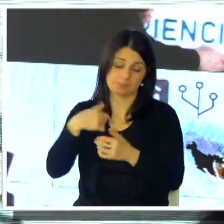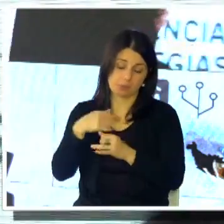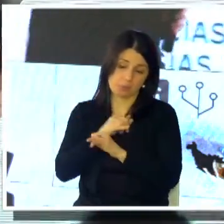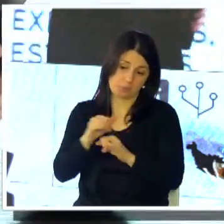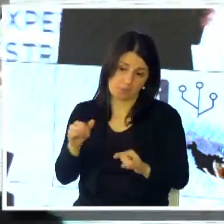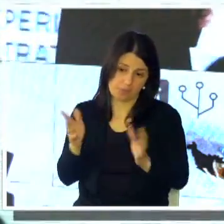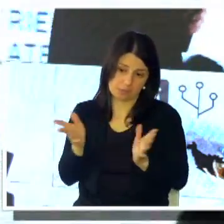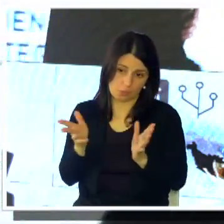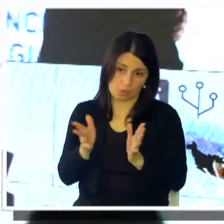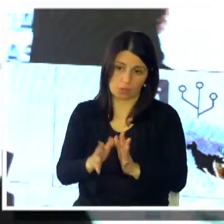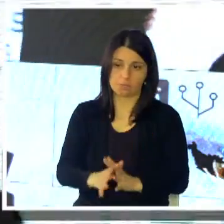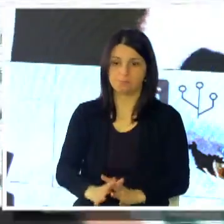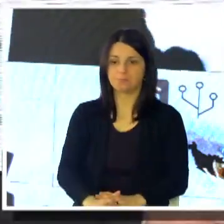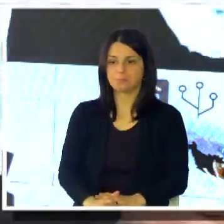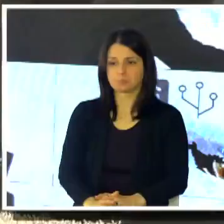lo dejo.